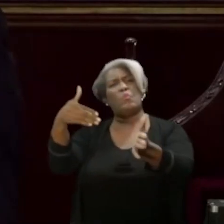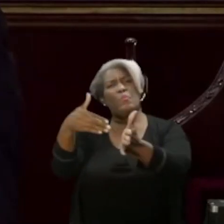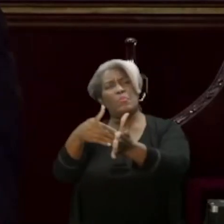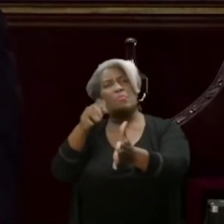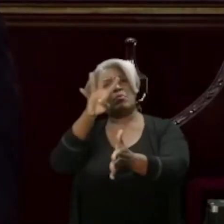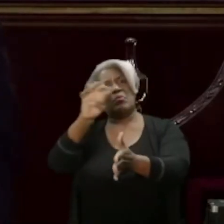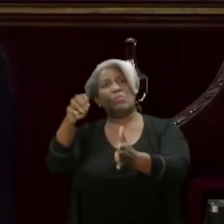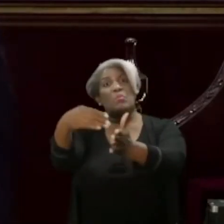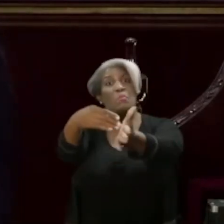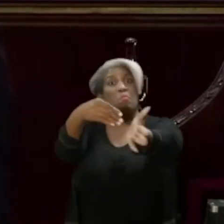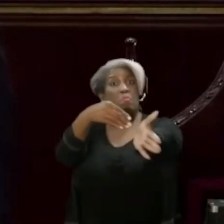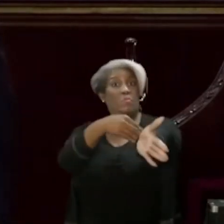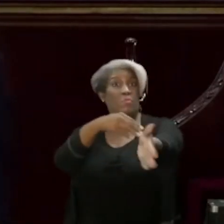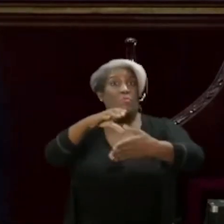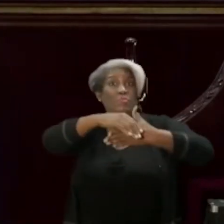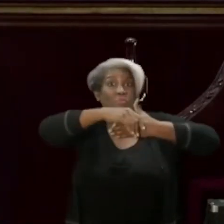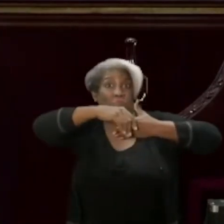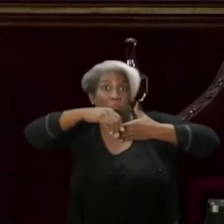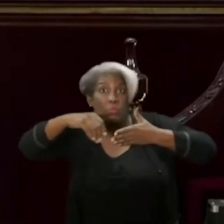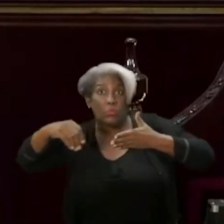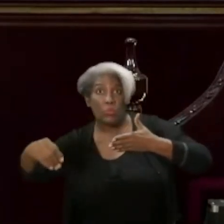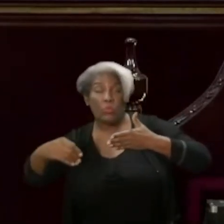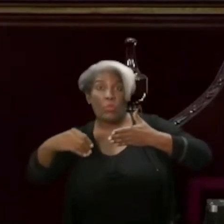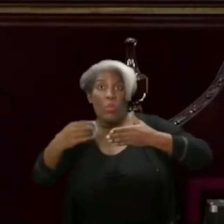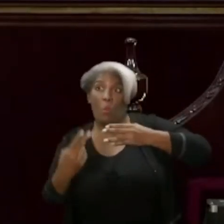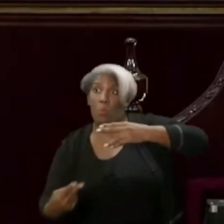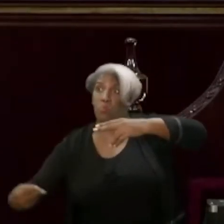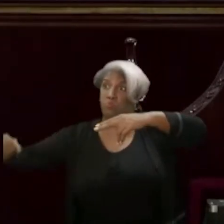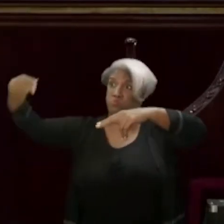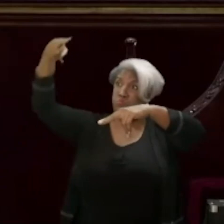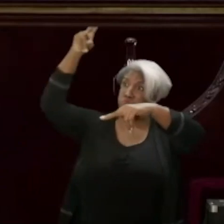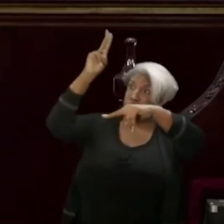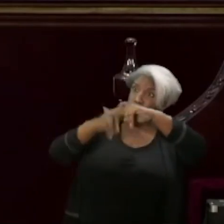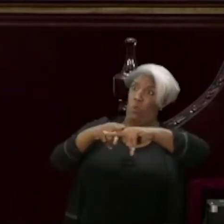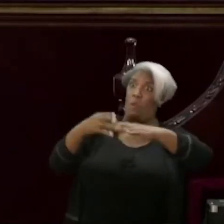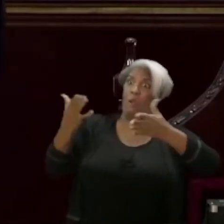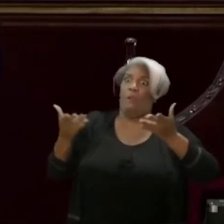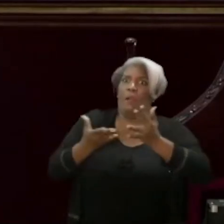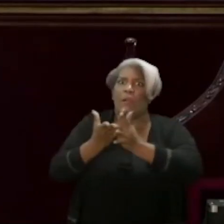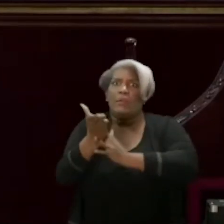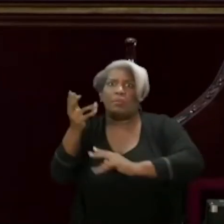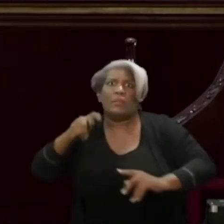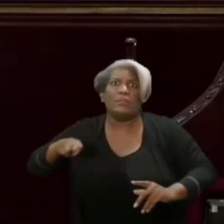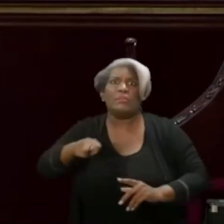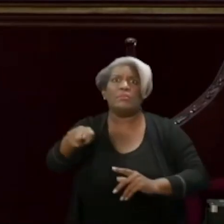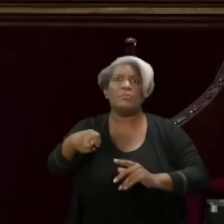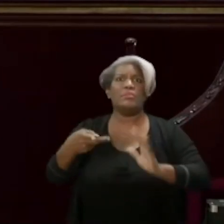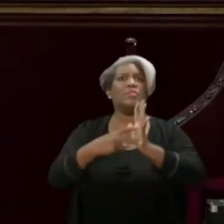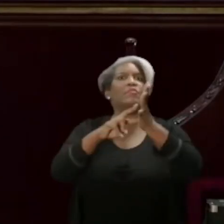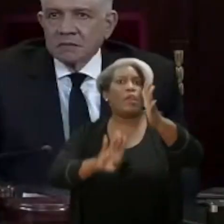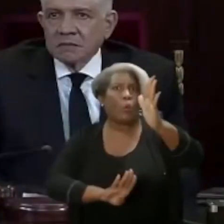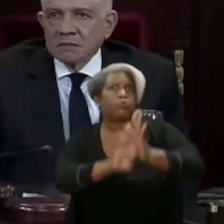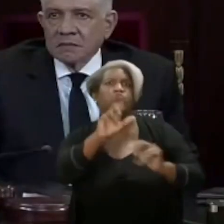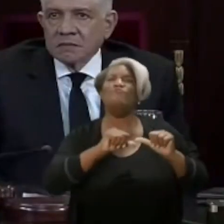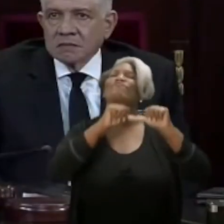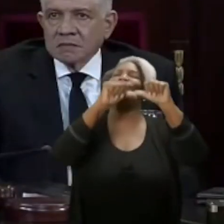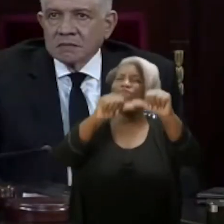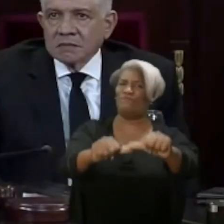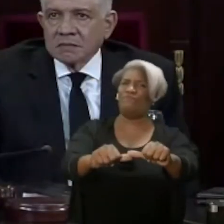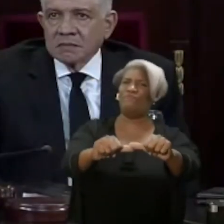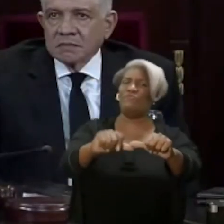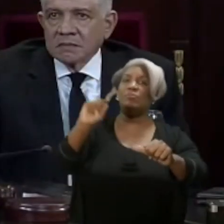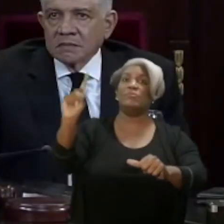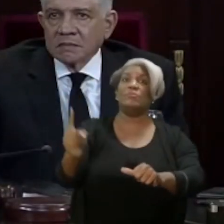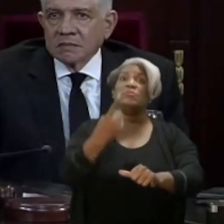entrada de divisas por turismo. Una cifra récord que todo indica que seguirá creciendo. Pero no solo nos